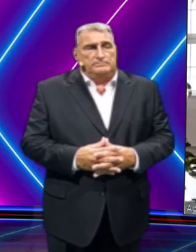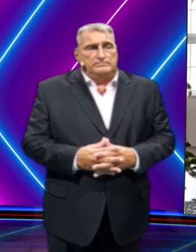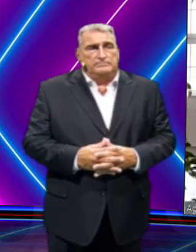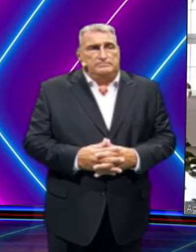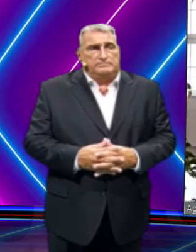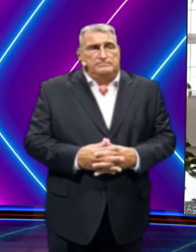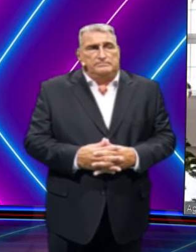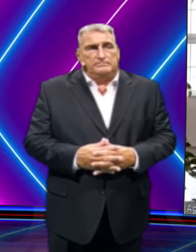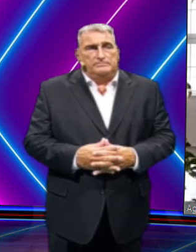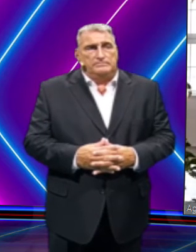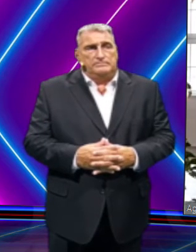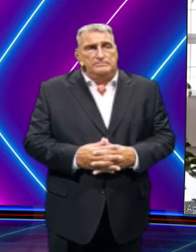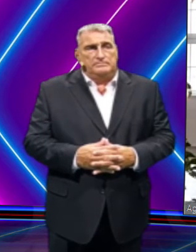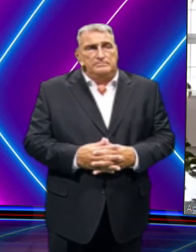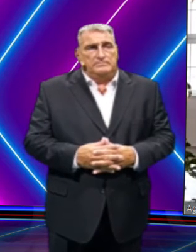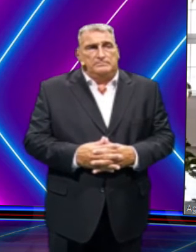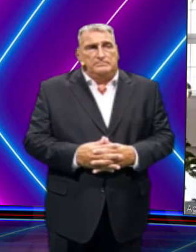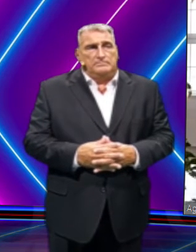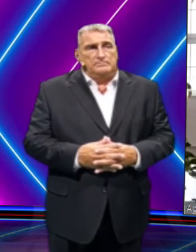muertos por cada millón de habitantes?